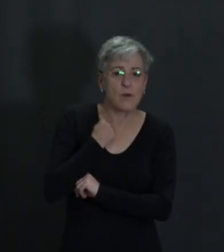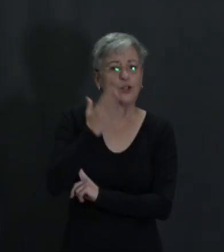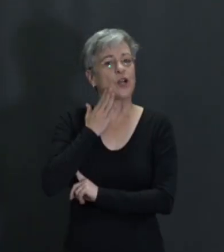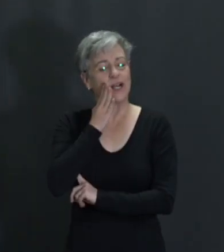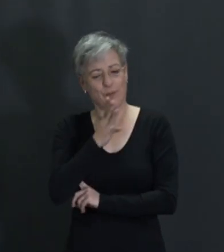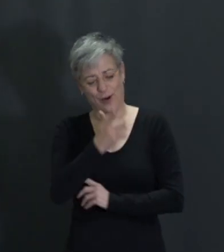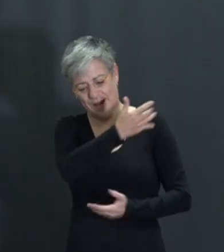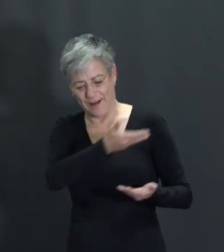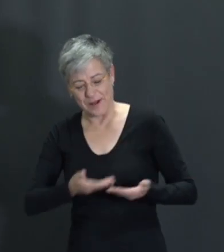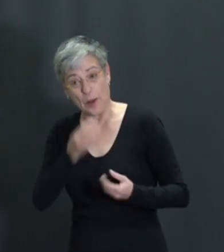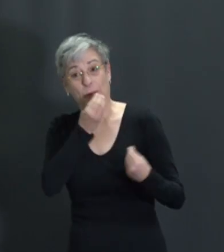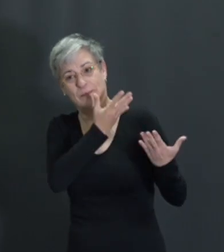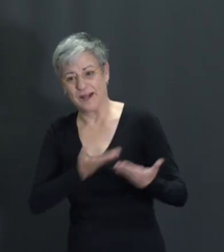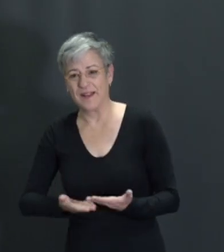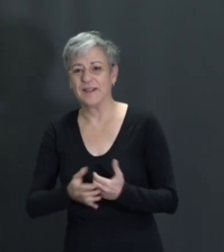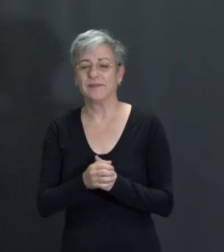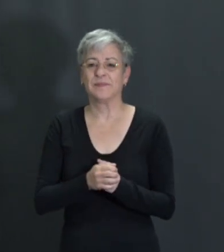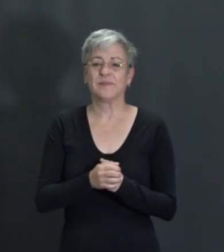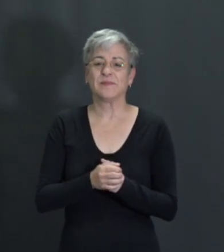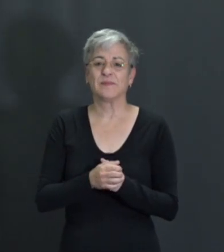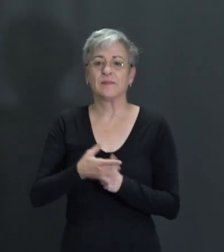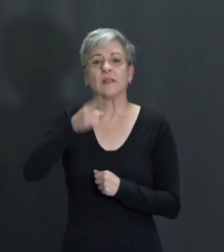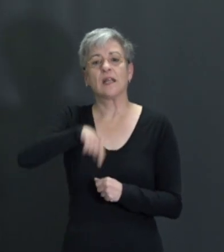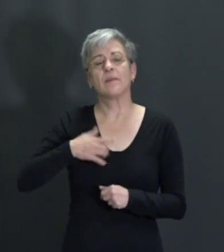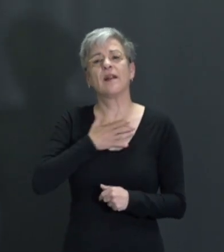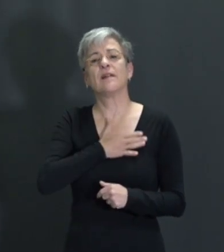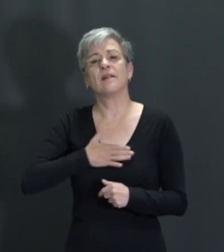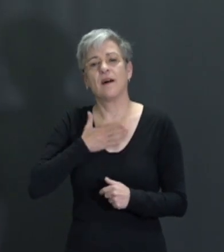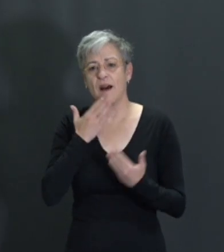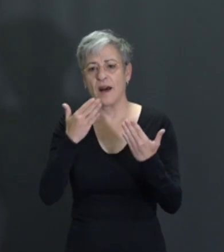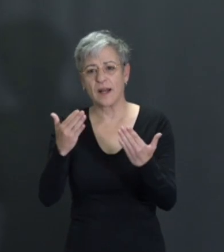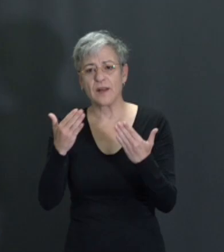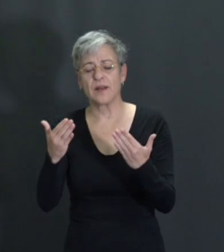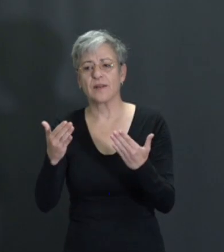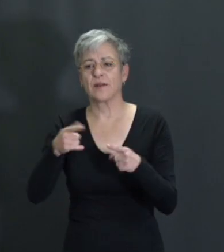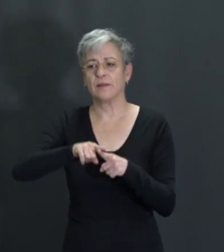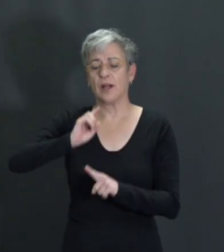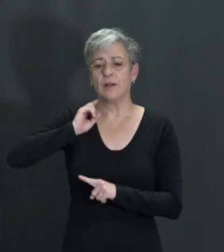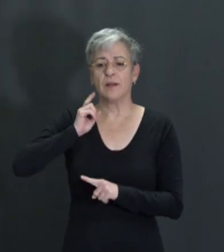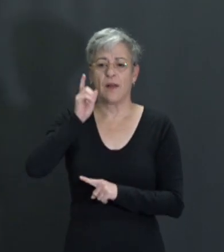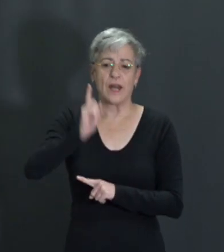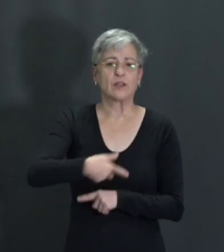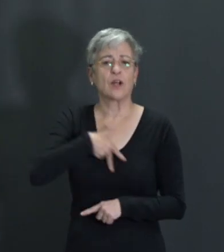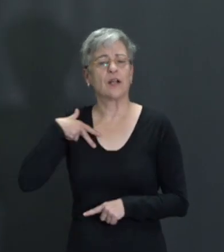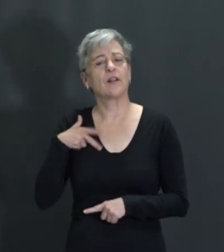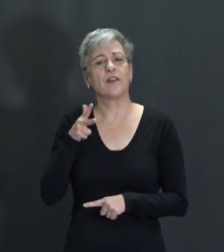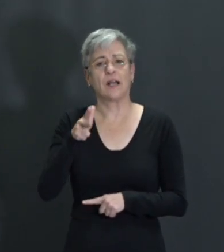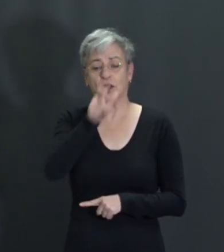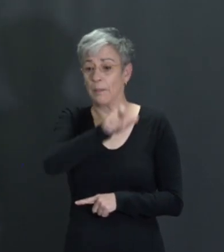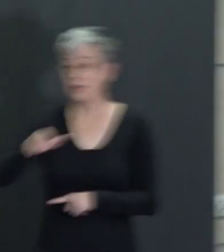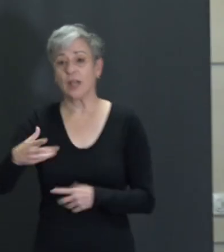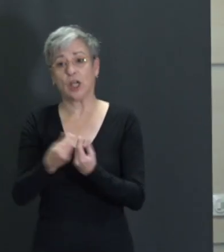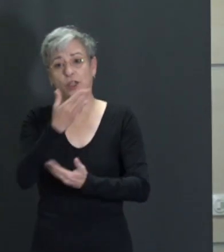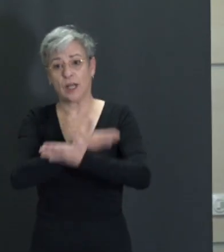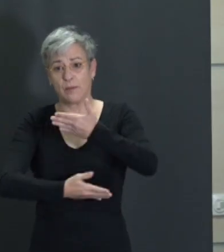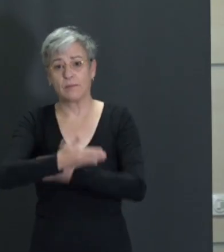casa. Bienvenida, Maite. También quiero agradecer la presencia del director general de Derechos de las Personas con Discapacidad, Jesús Martín Blanco, con